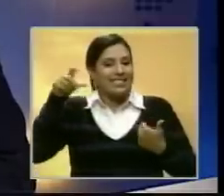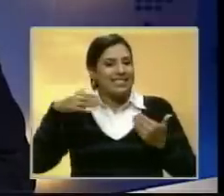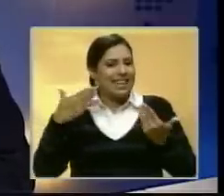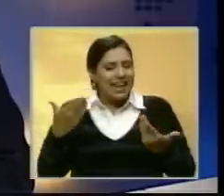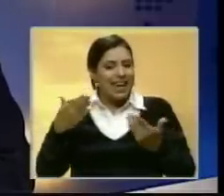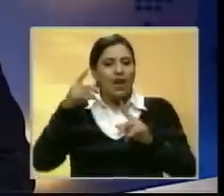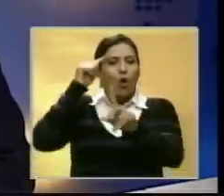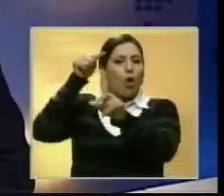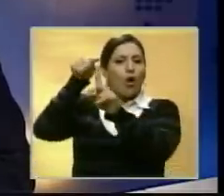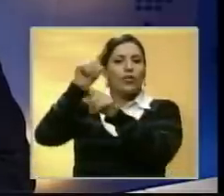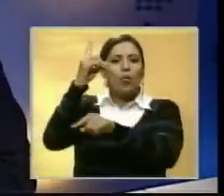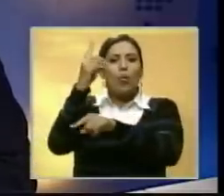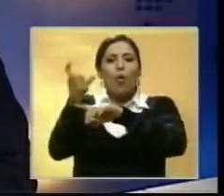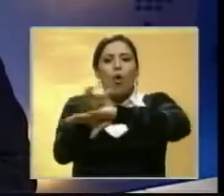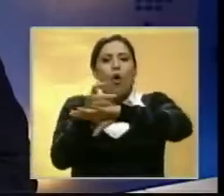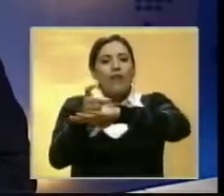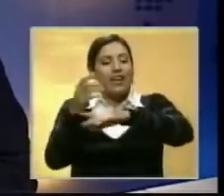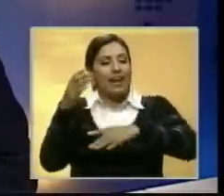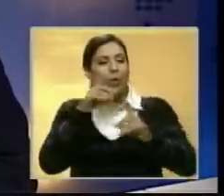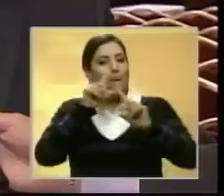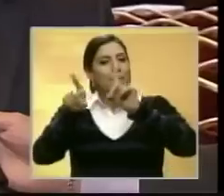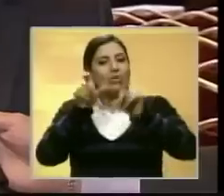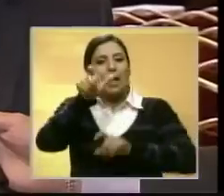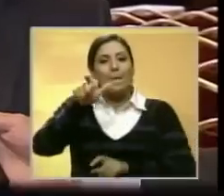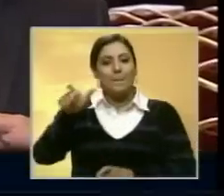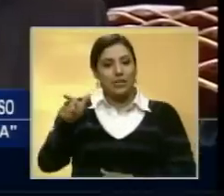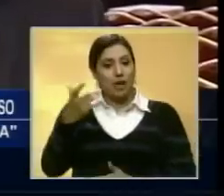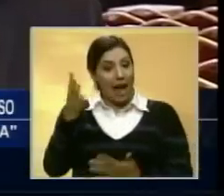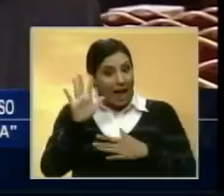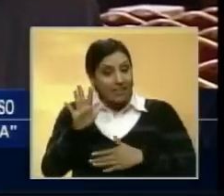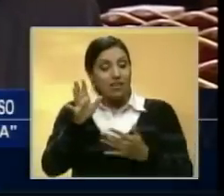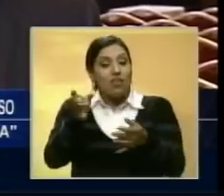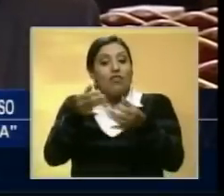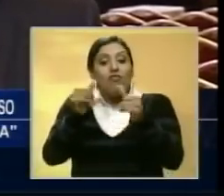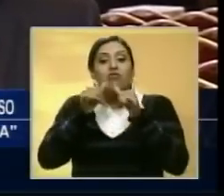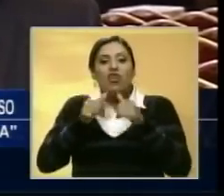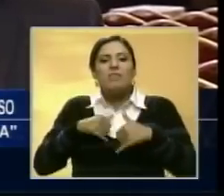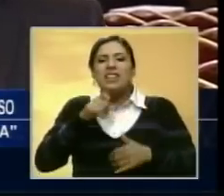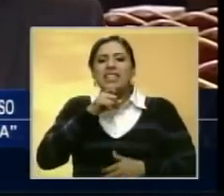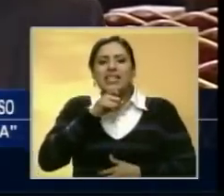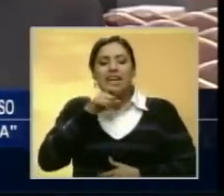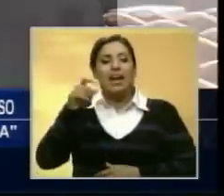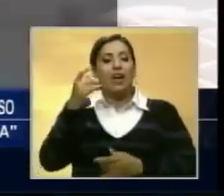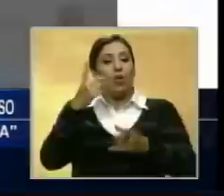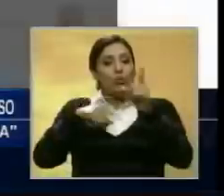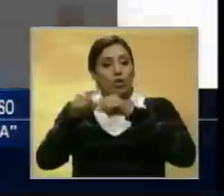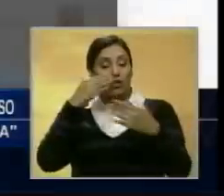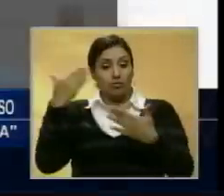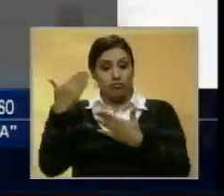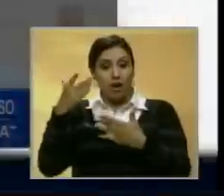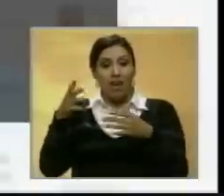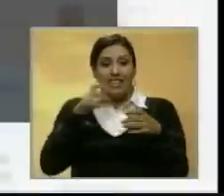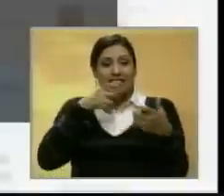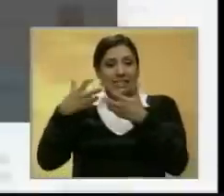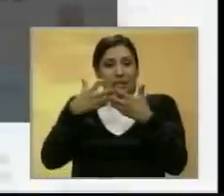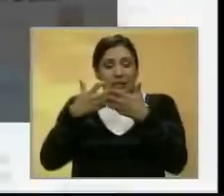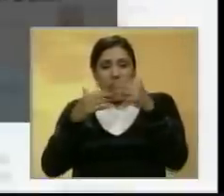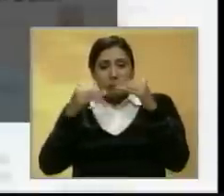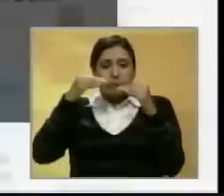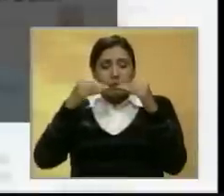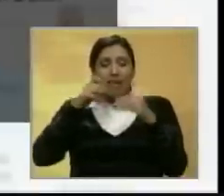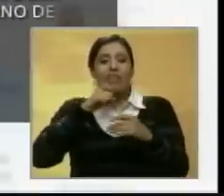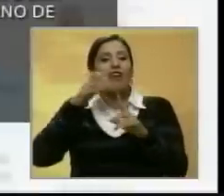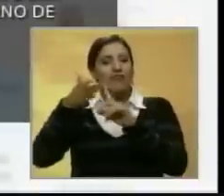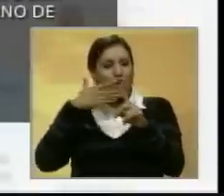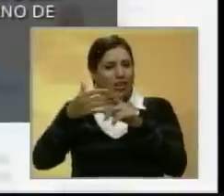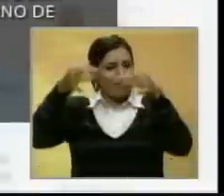necesario alcanzar un gobierno de consenso. Así lo afirmó a través del comunicado en la red social, donde sostuvo que un juego trancado genera una violencia